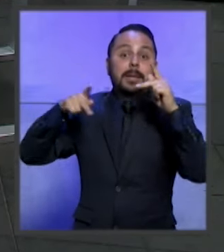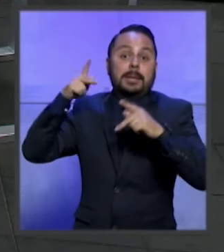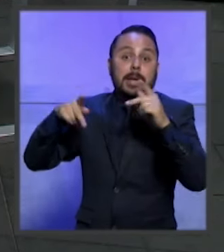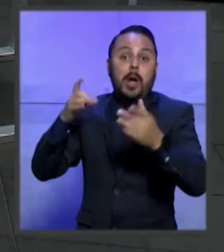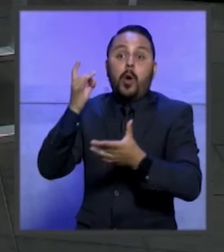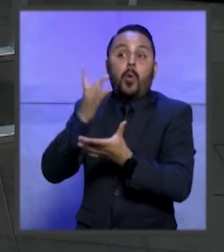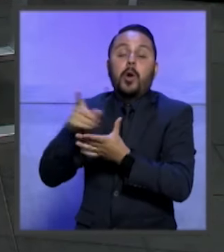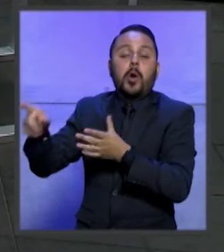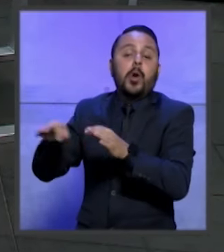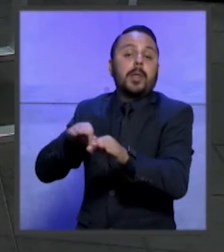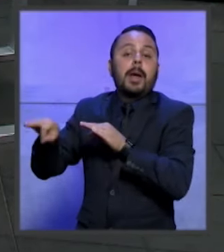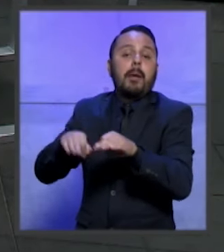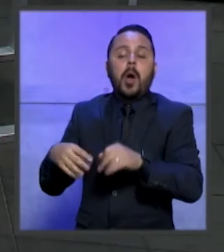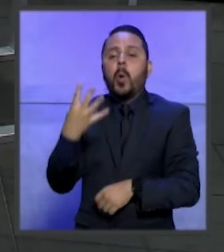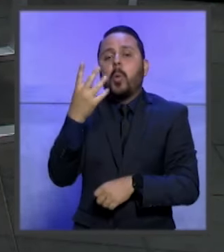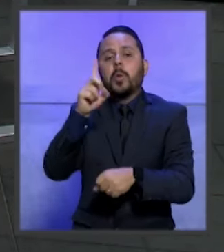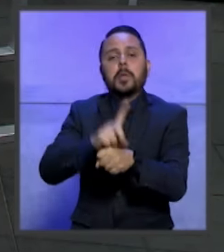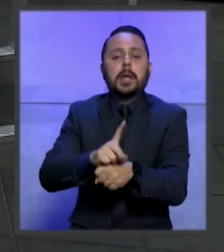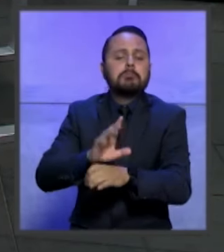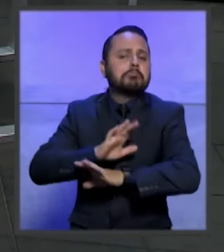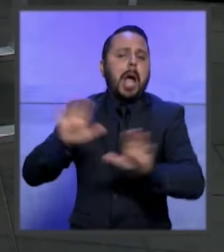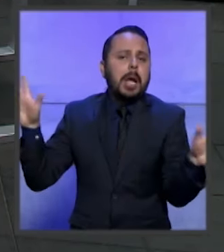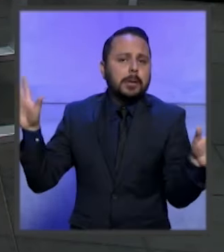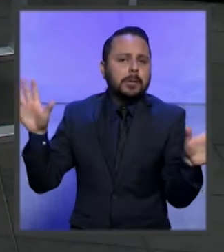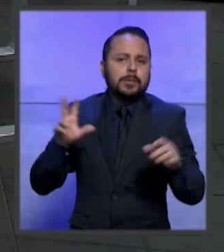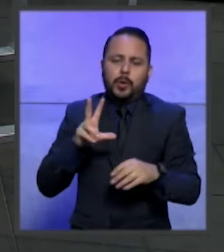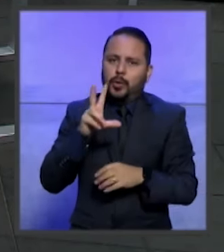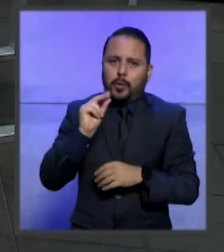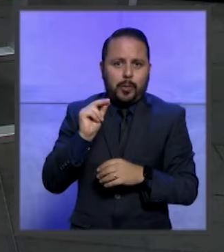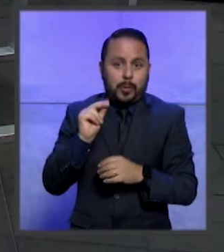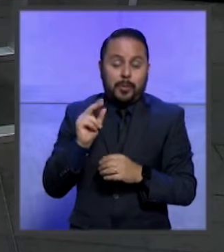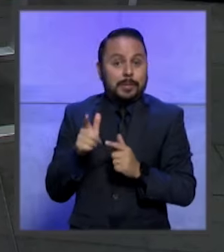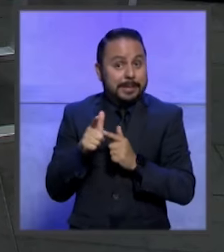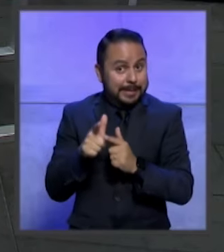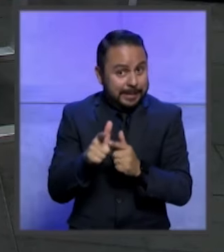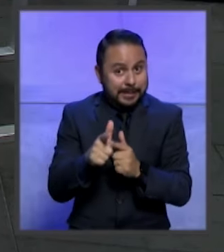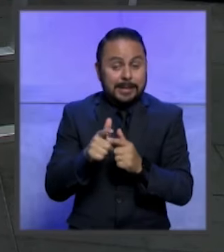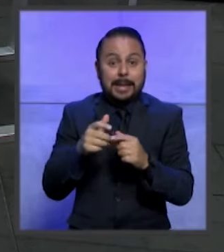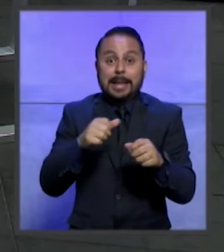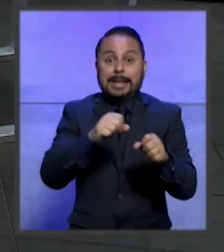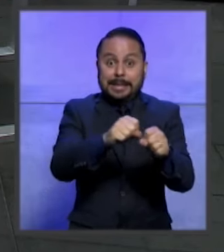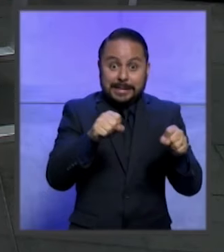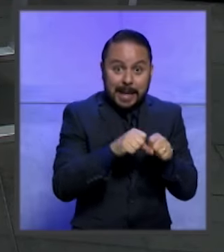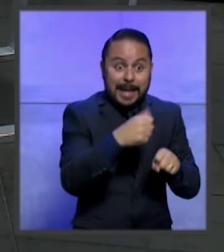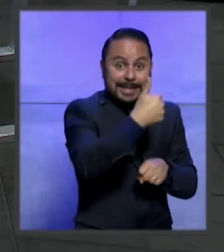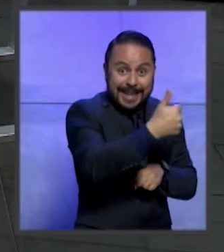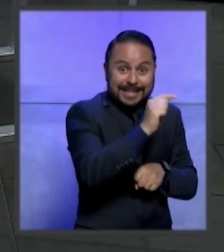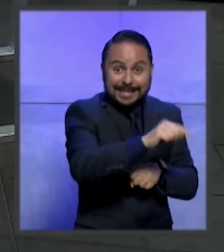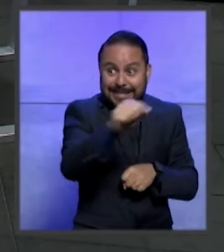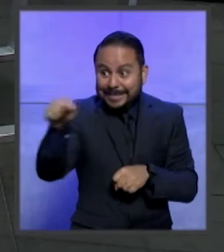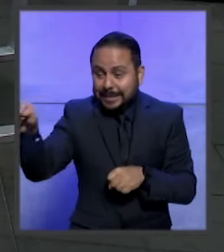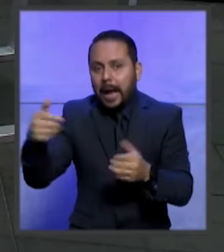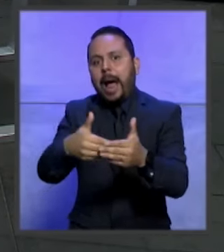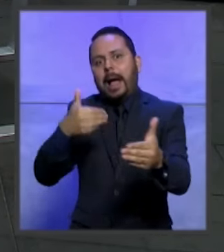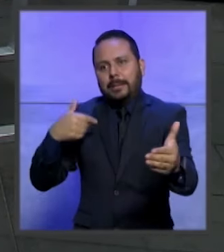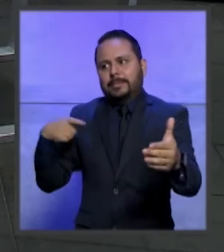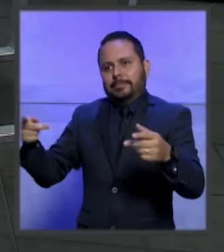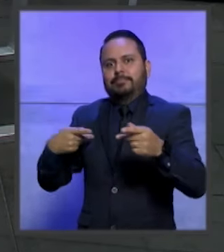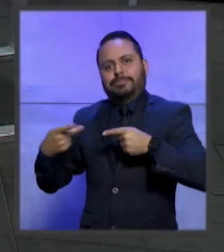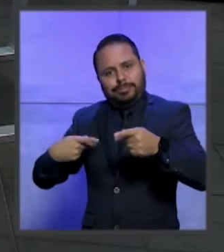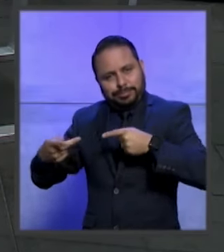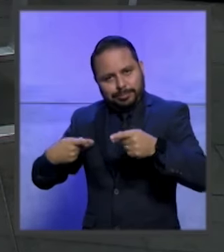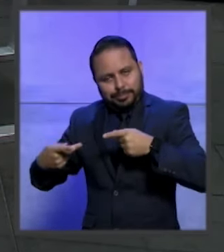visitaduría solamente trabaja 4 días en relación con una sala no son se Son seis salas y es son procediment que se